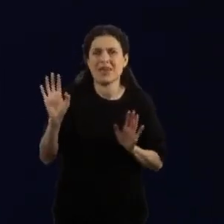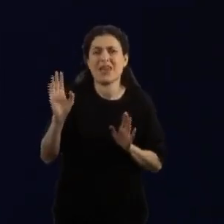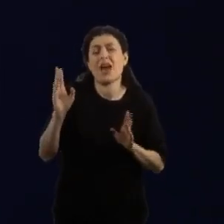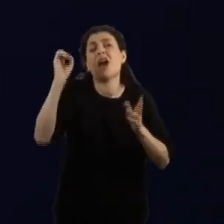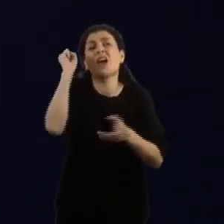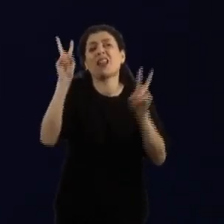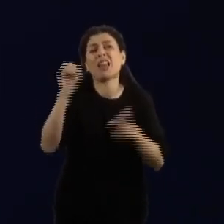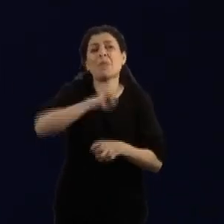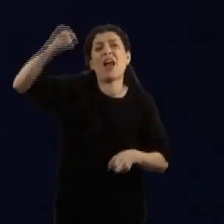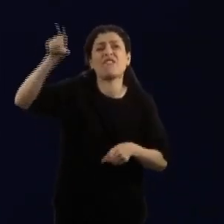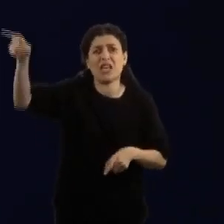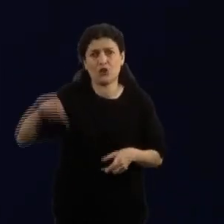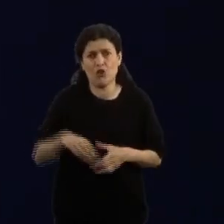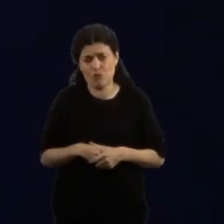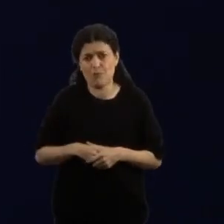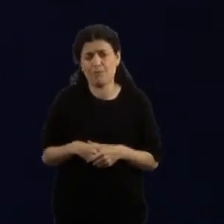cosas.